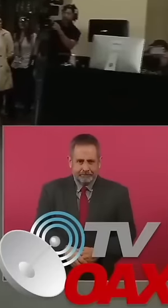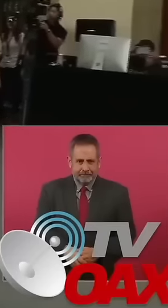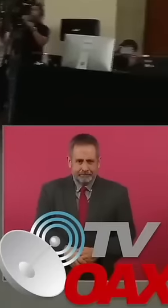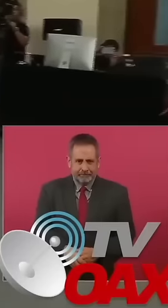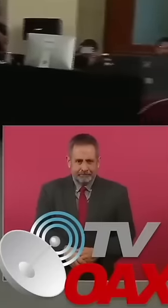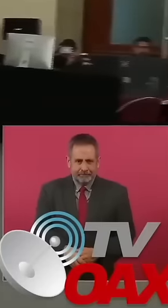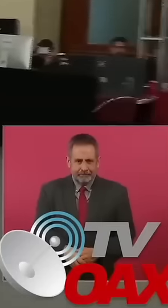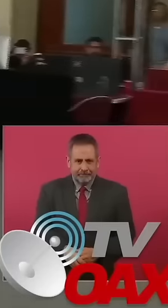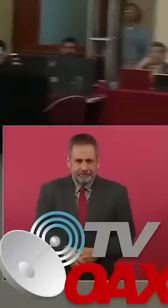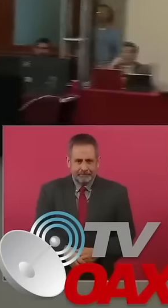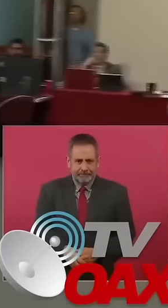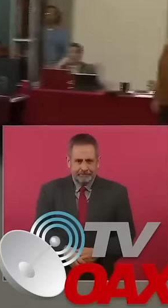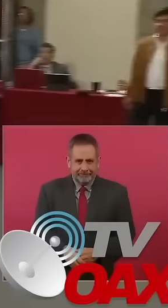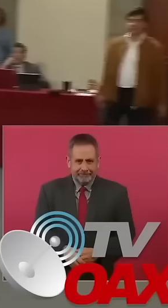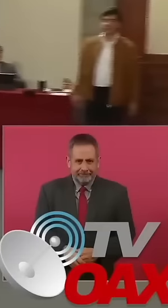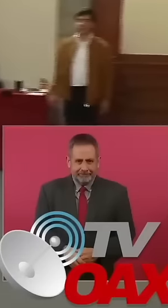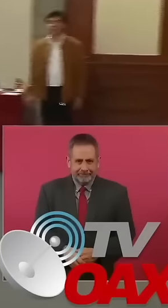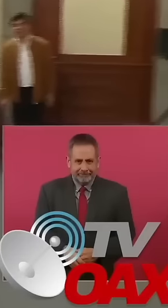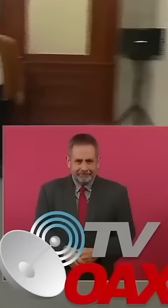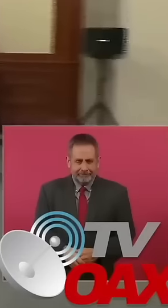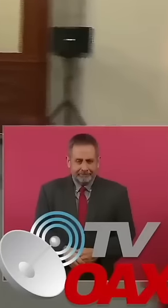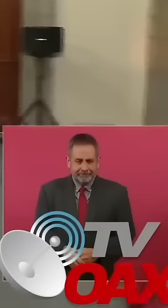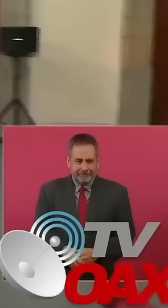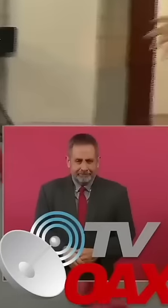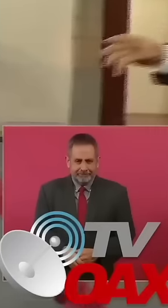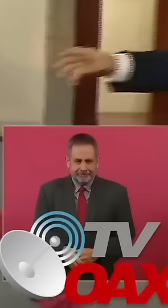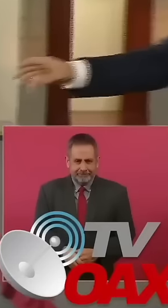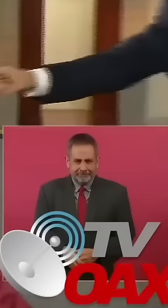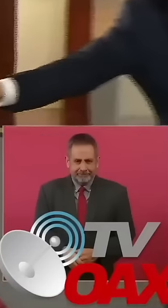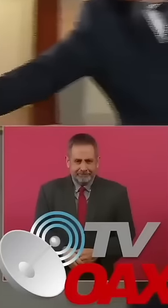Fue Isabel, ¿eh? No. No, sí, sí.